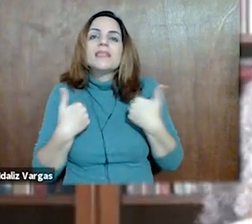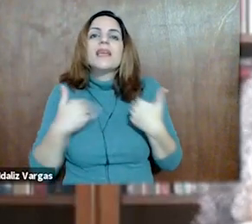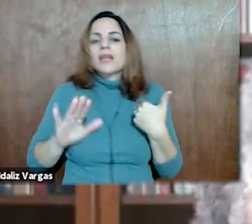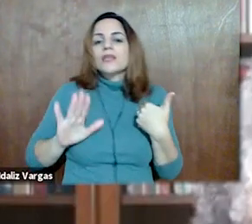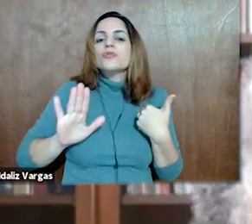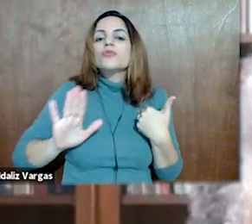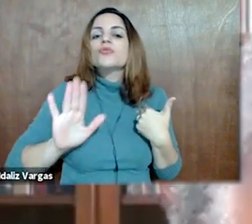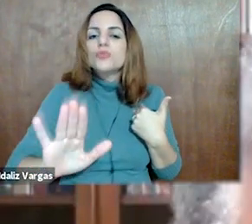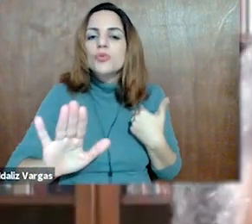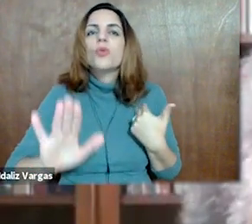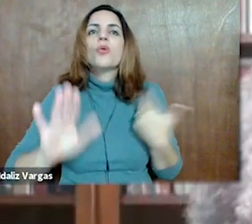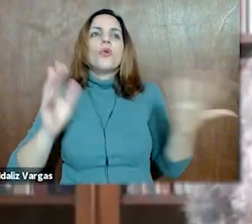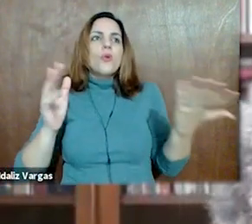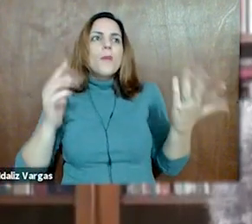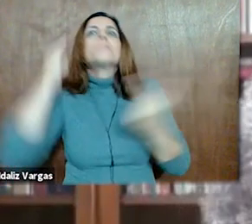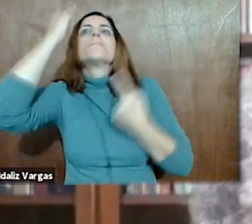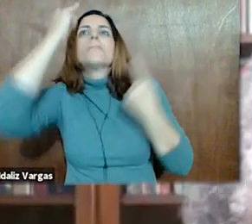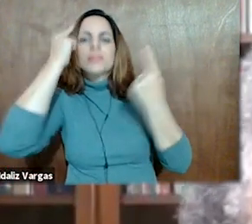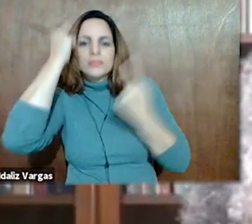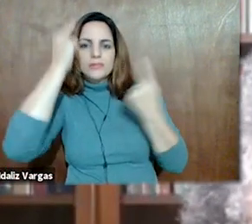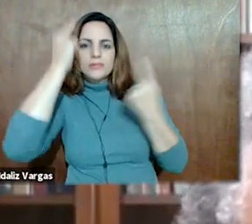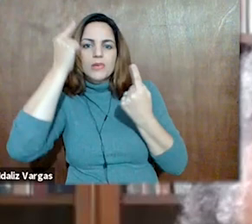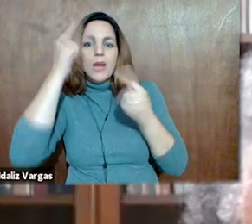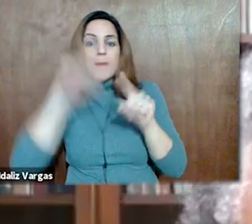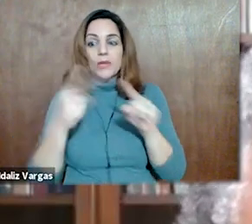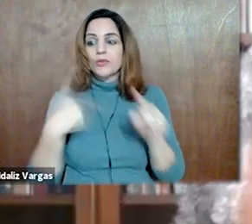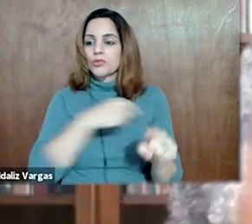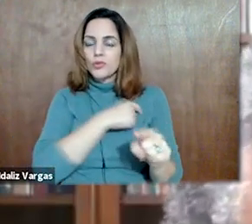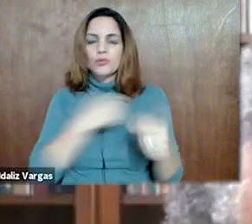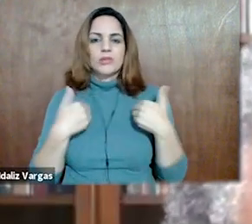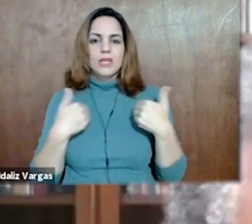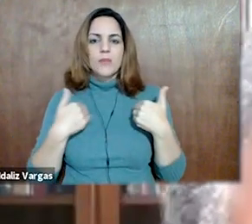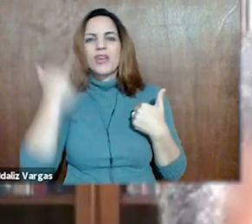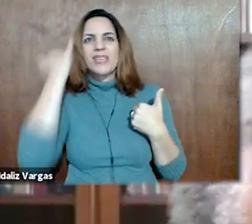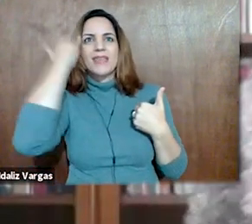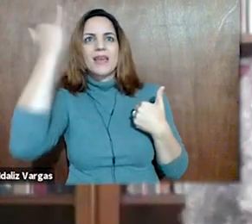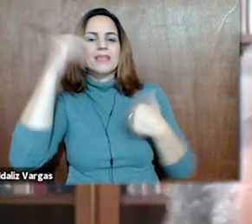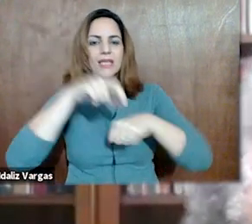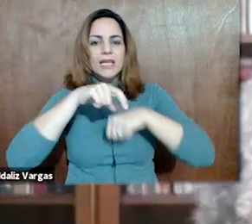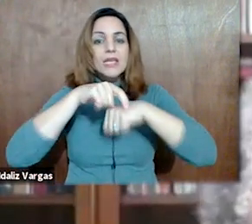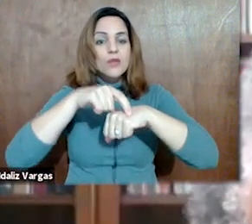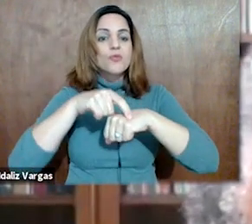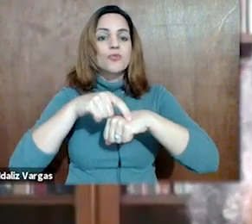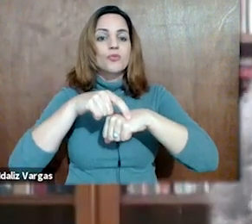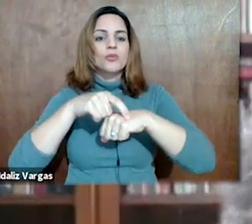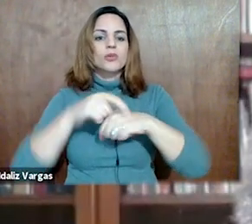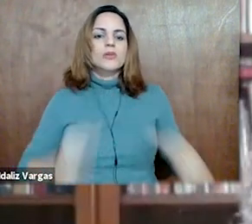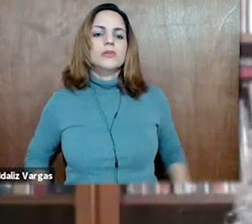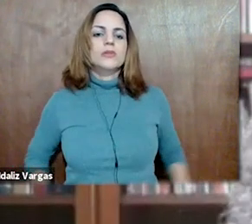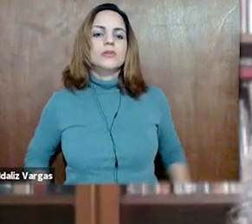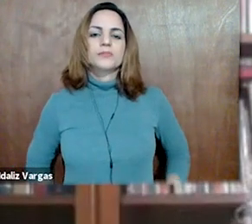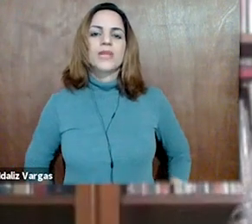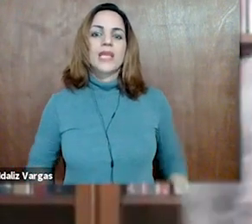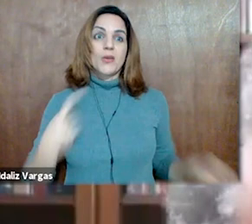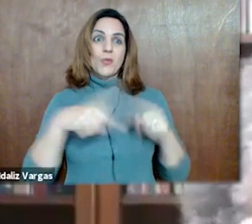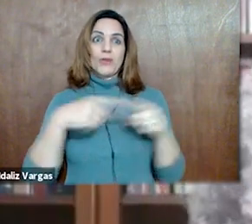que realmente tenemos que replantearnos algunas nociones geopolíticas y definiciones geopolíticas cuando estamos hablando ahora de estos